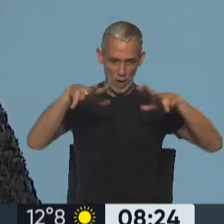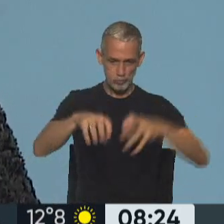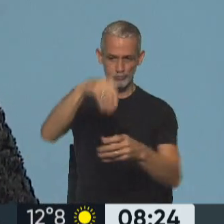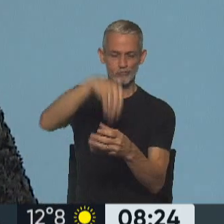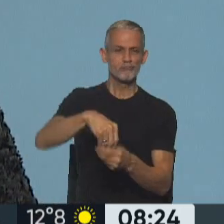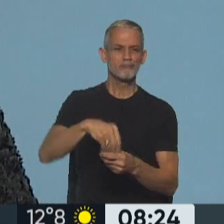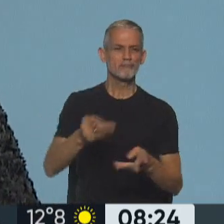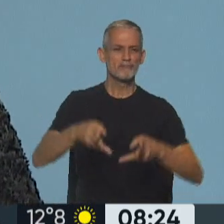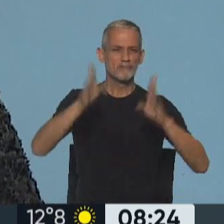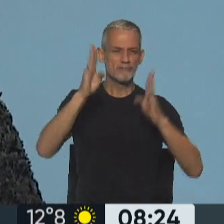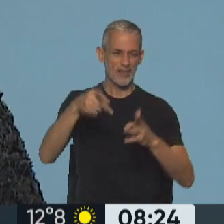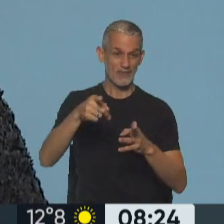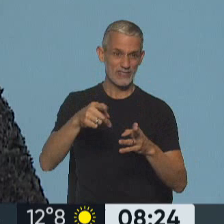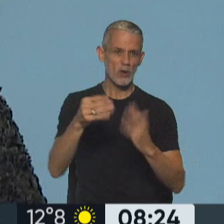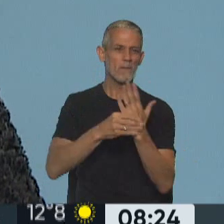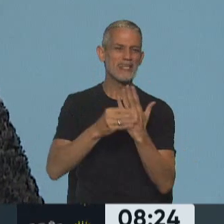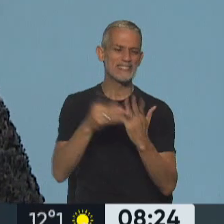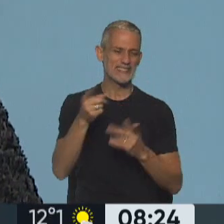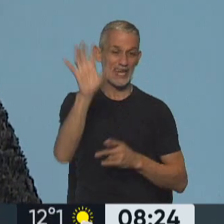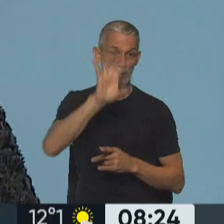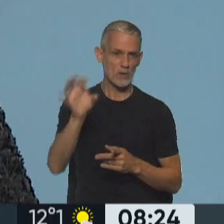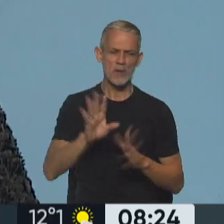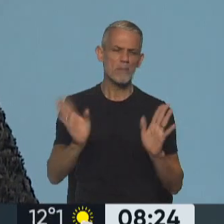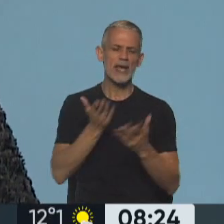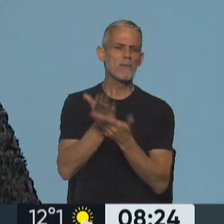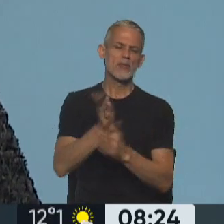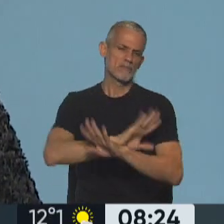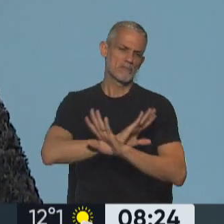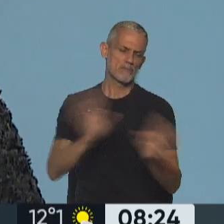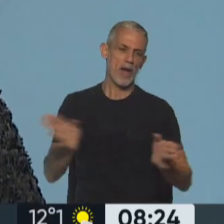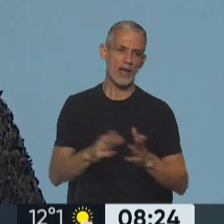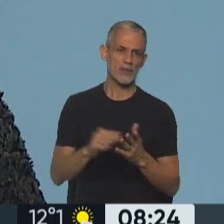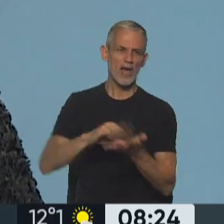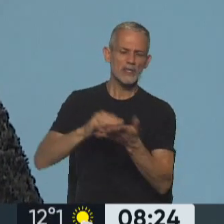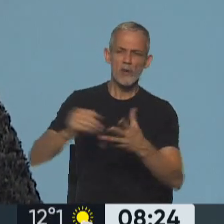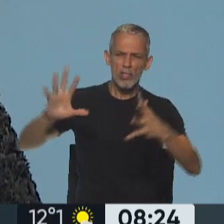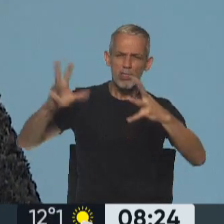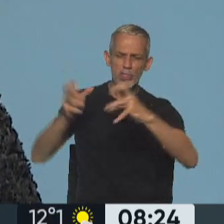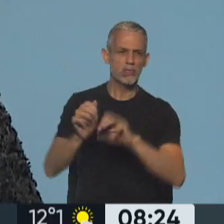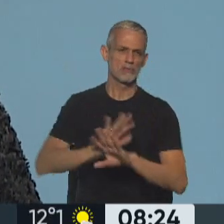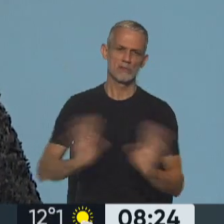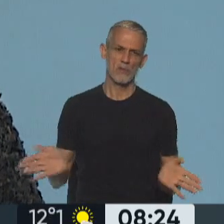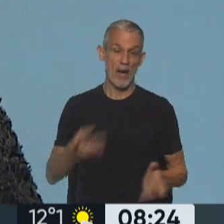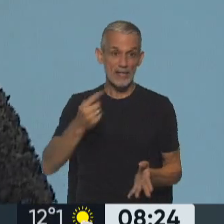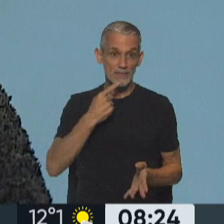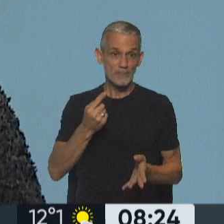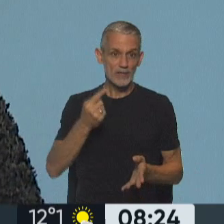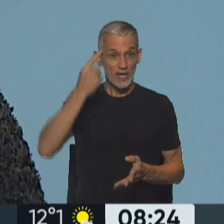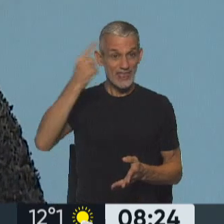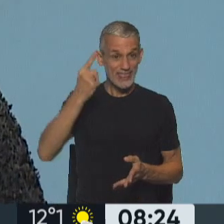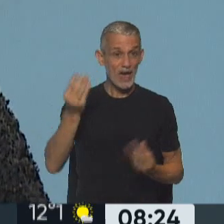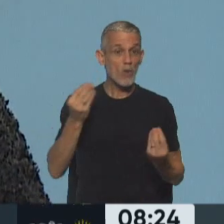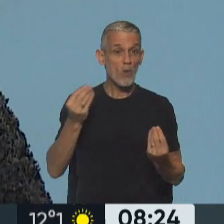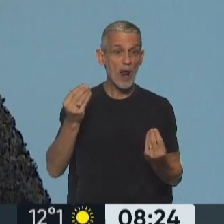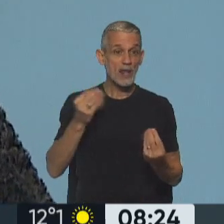realizaron para poder venir a reclamar el cese de la muerte de los territorios no ella es lo denominaron en su momento y lo conceptualizaron